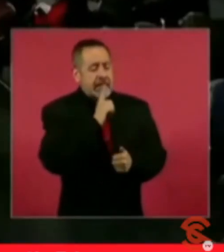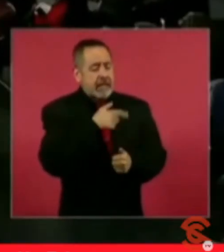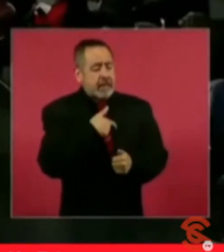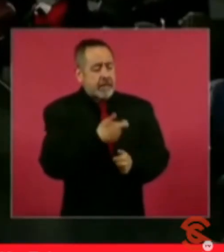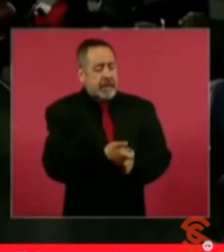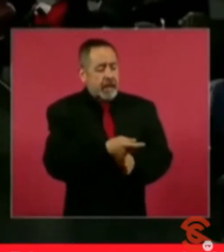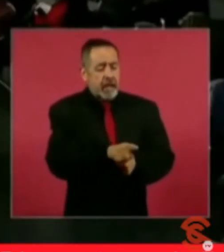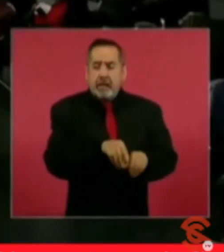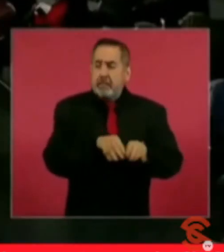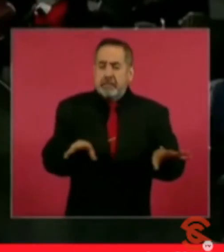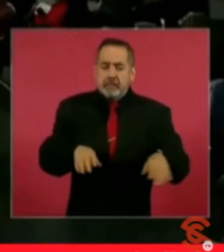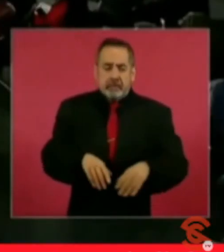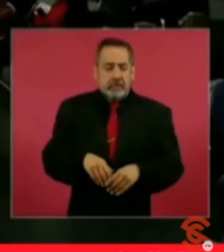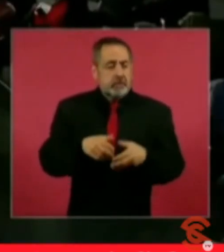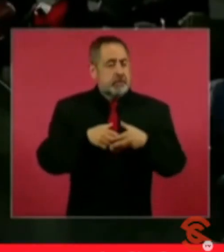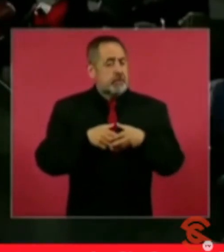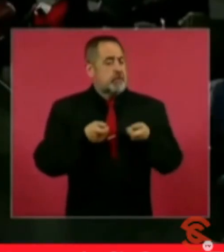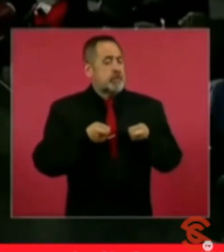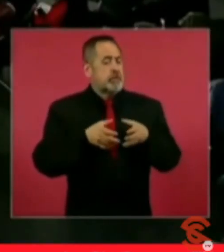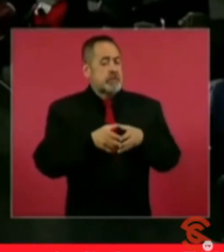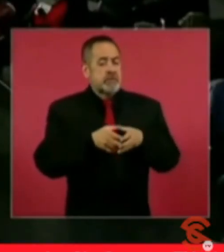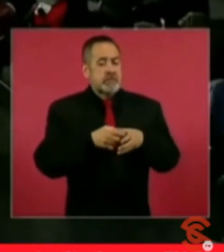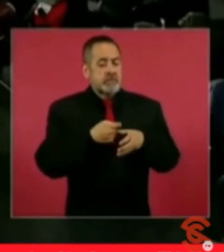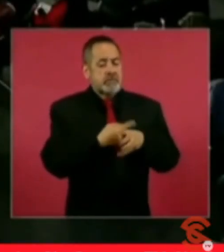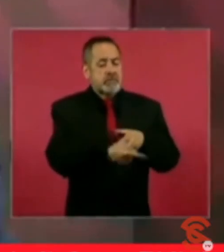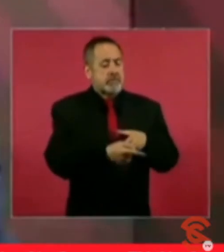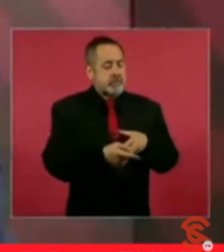a la oligarquía.